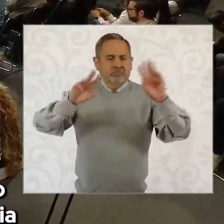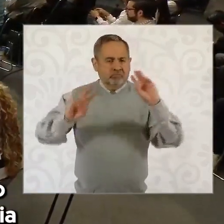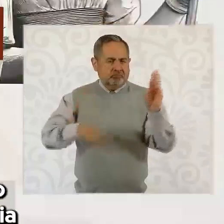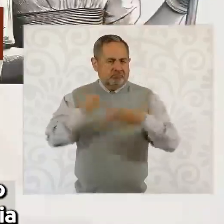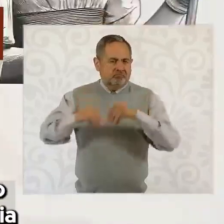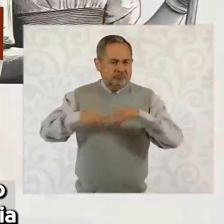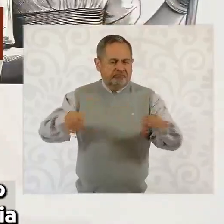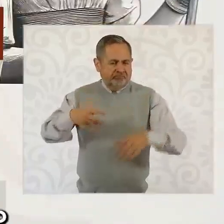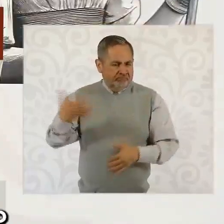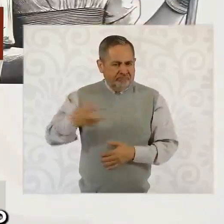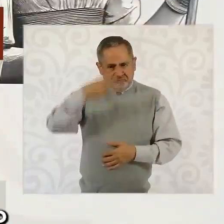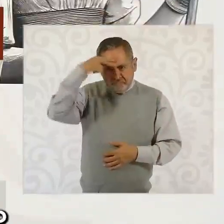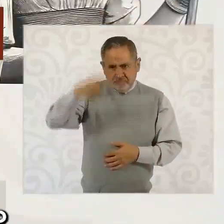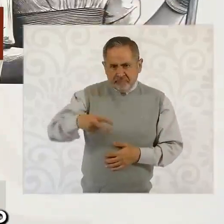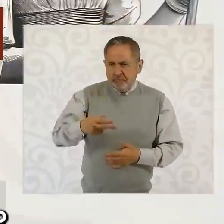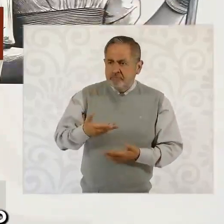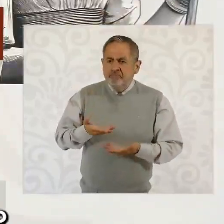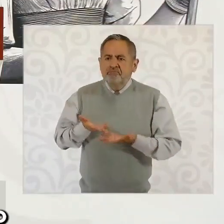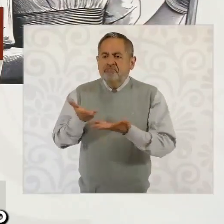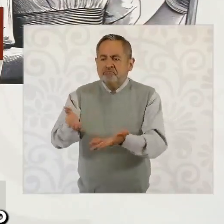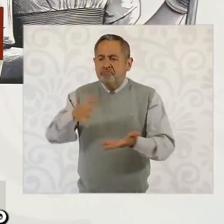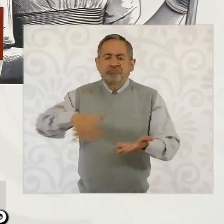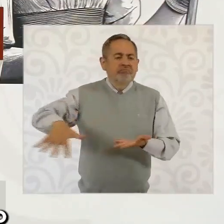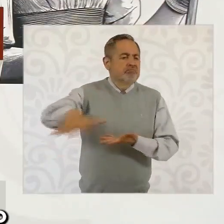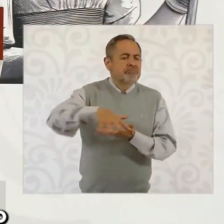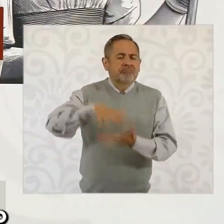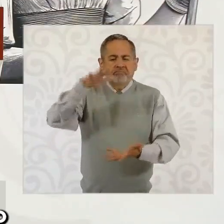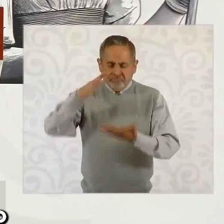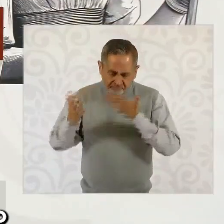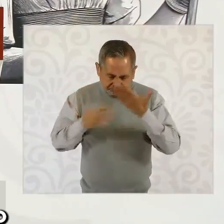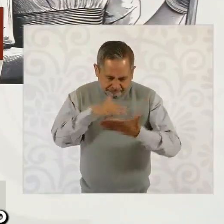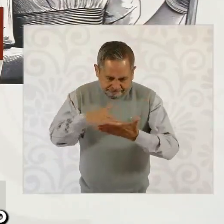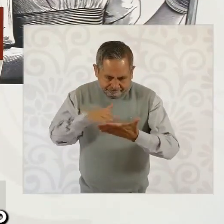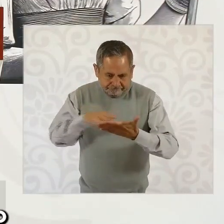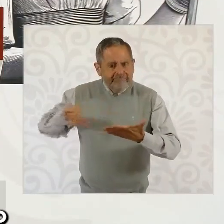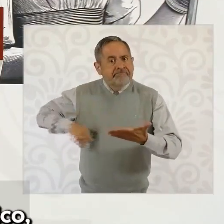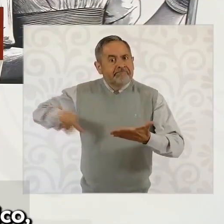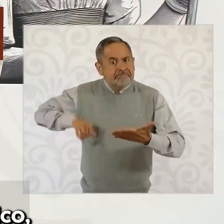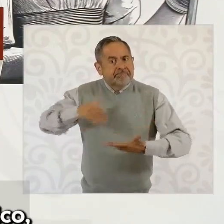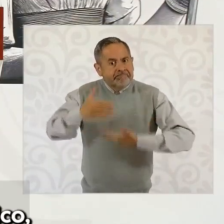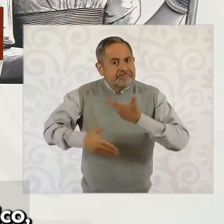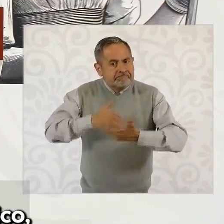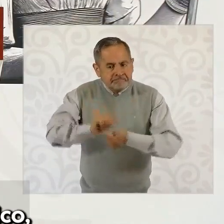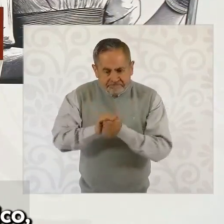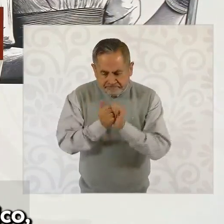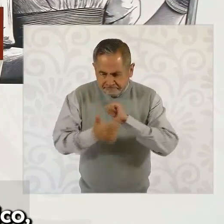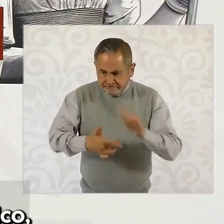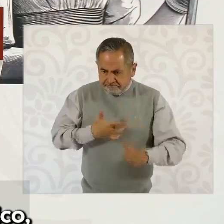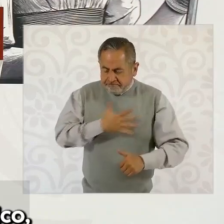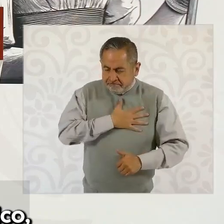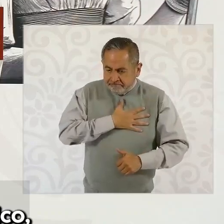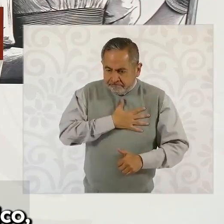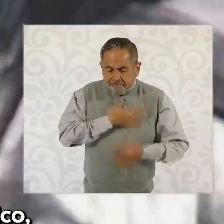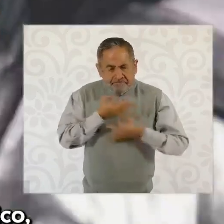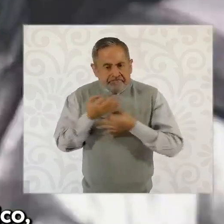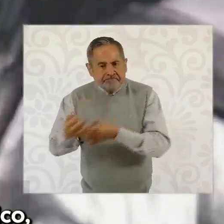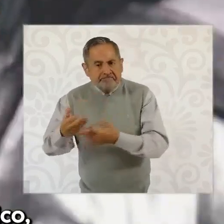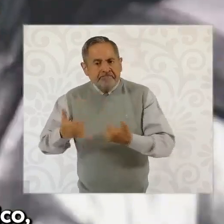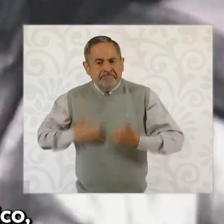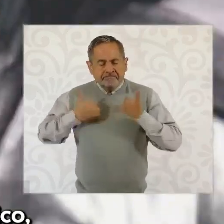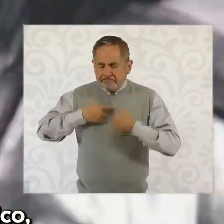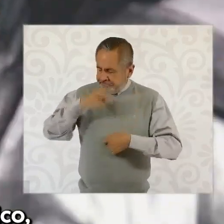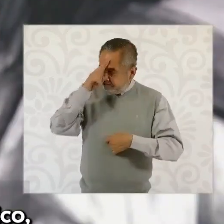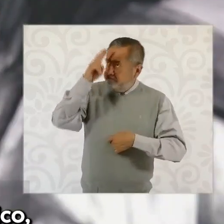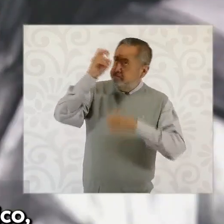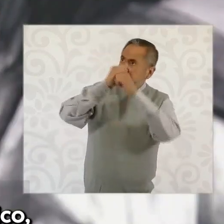es poner la ciencia al alcance de las mayorías para despertar el interés, cuando no la vocación de los jóvenes, así como su imaginación y